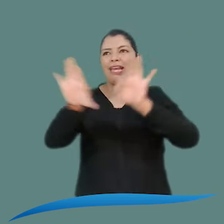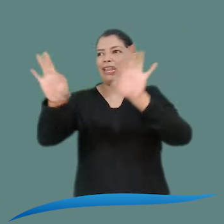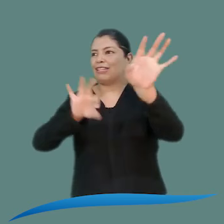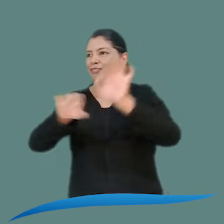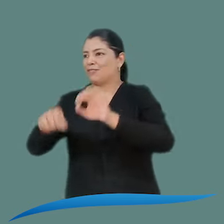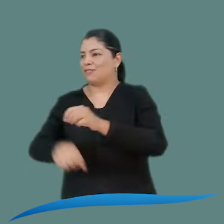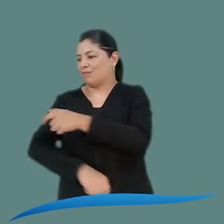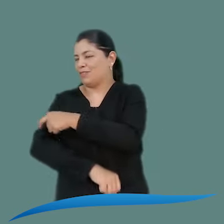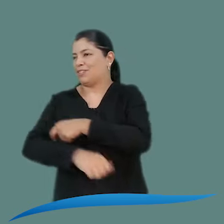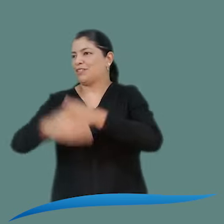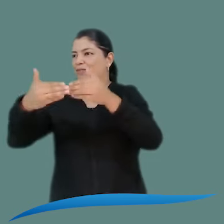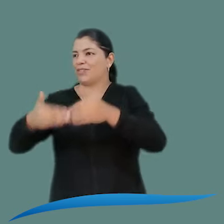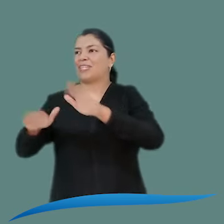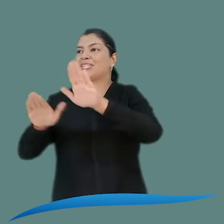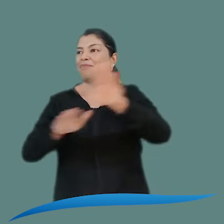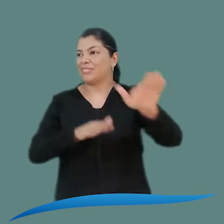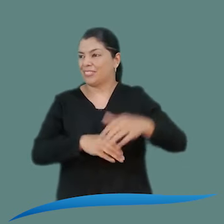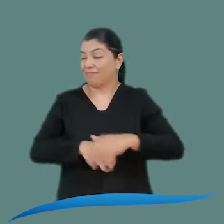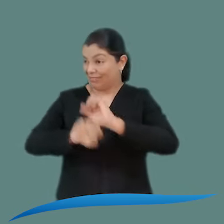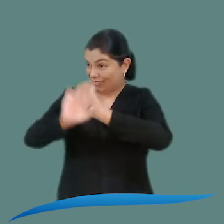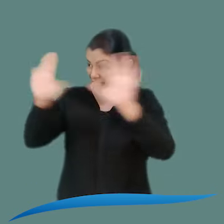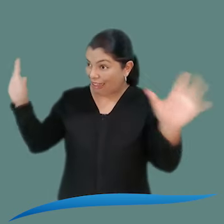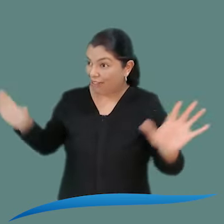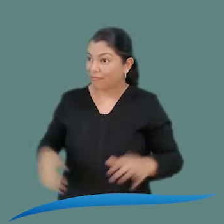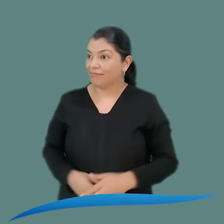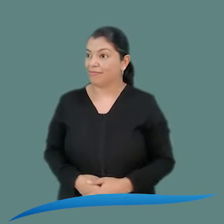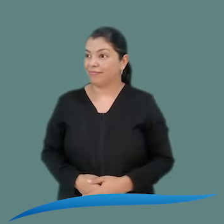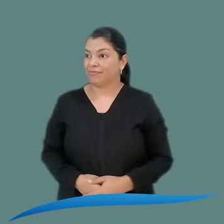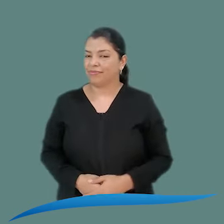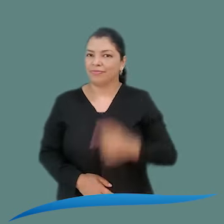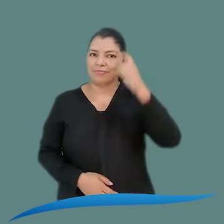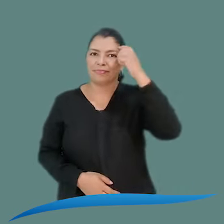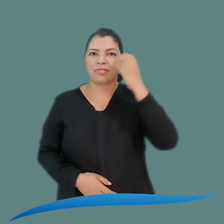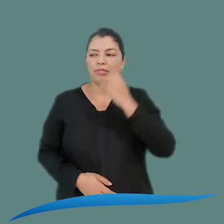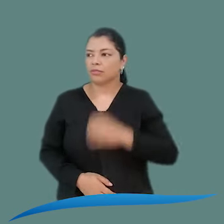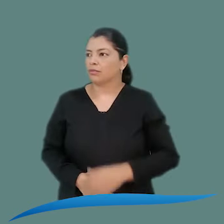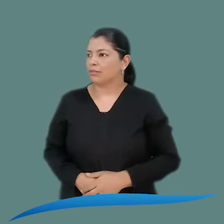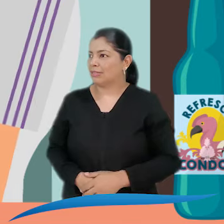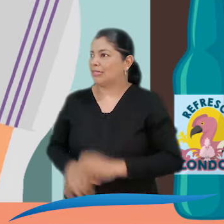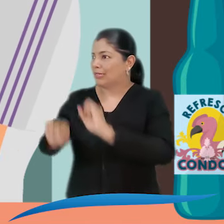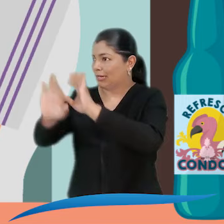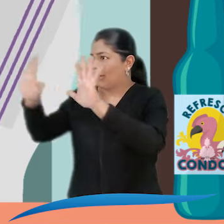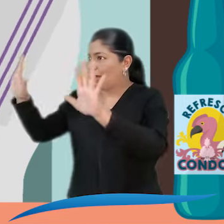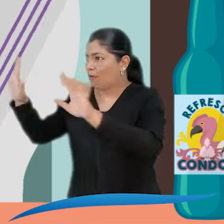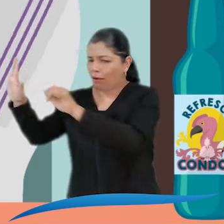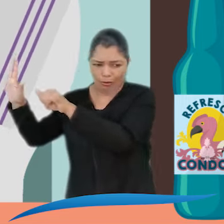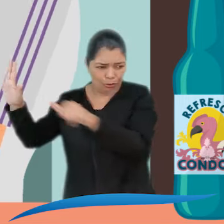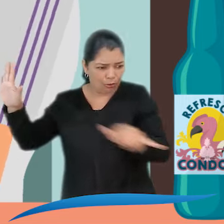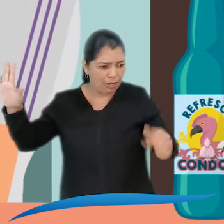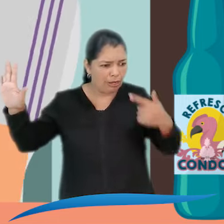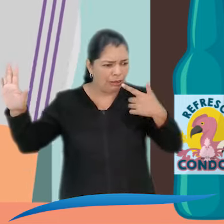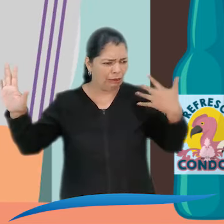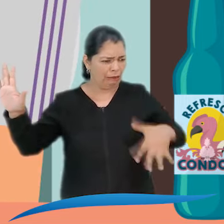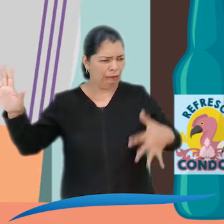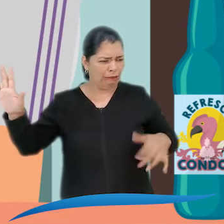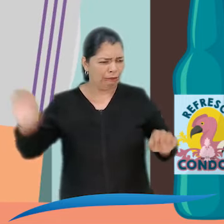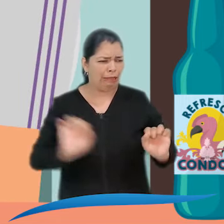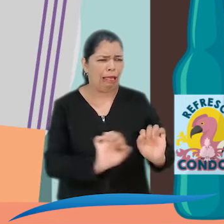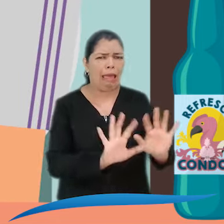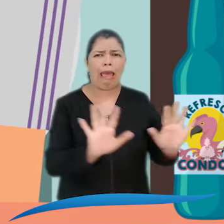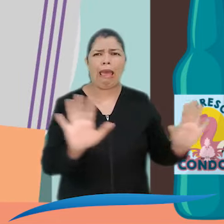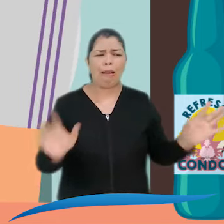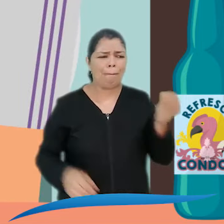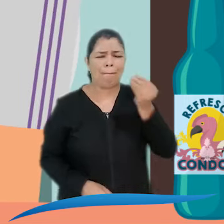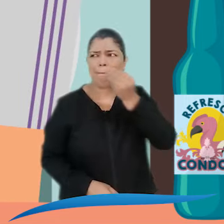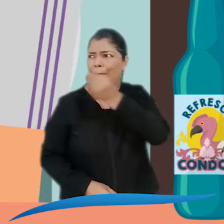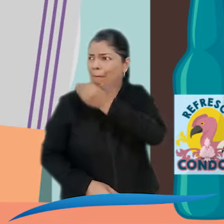civil del Comité de Discapacidad del municipio de Los Bananos ya nos quedarían claritos. A propósito de clarito, ¿será que pedimos